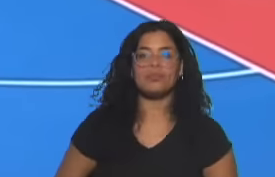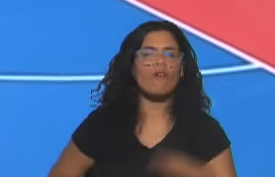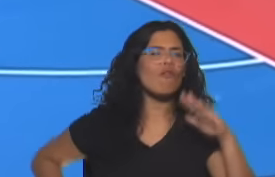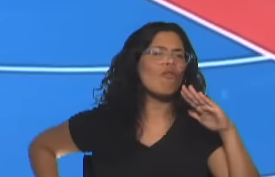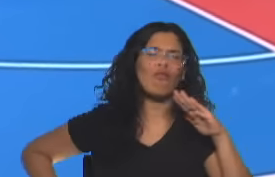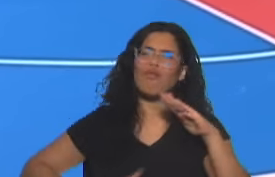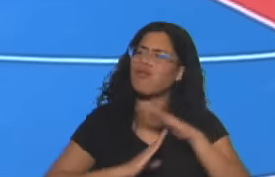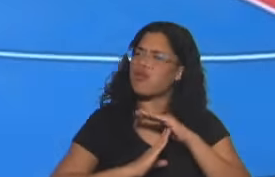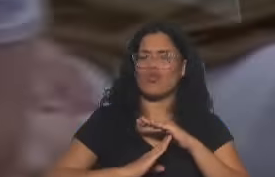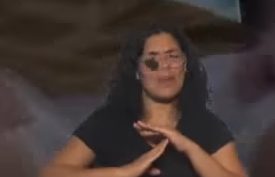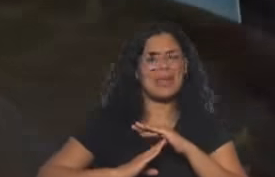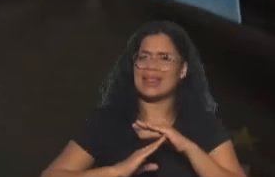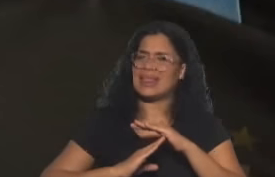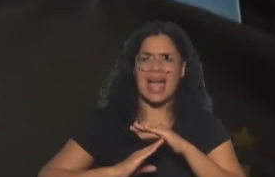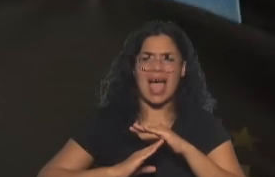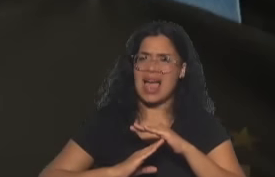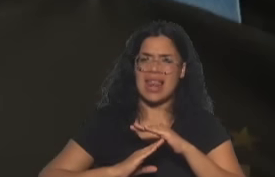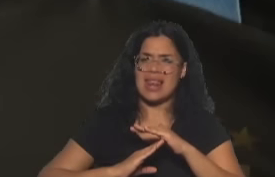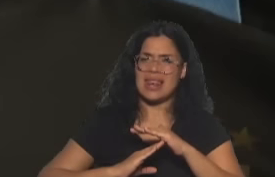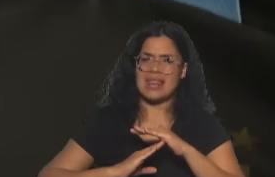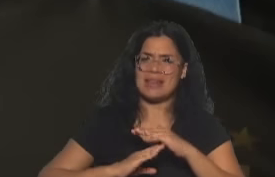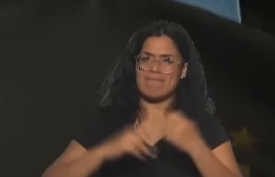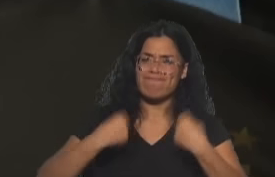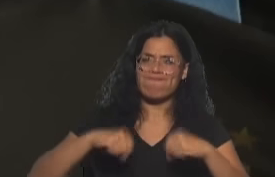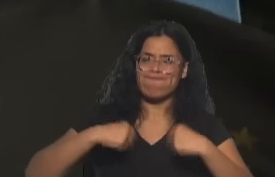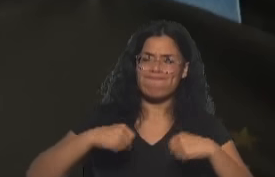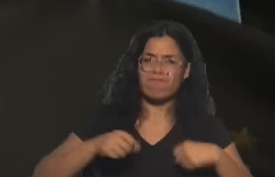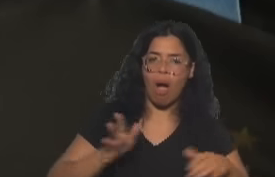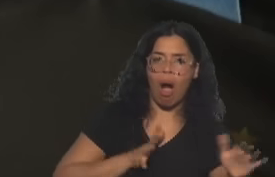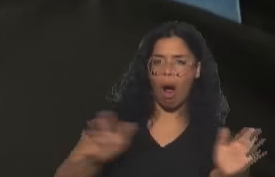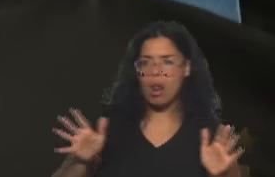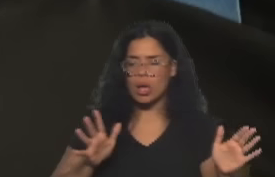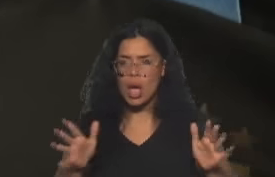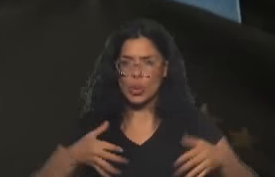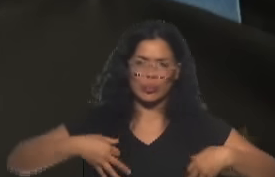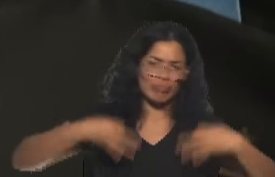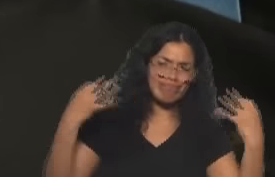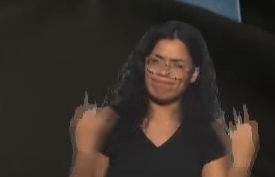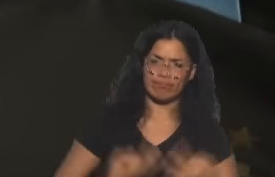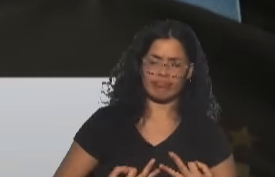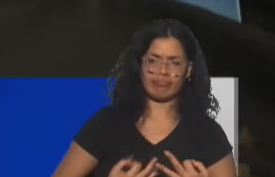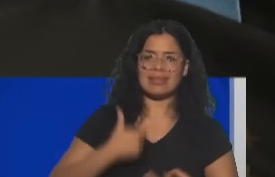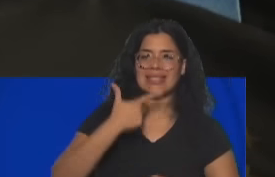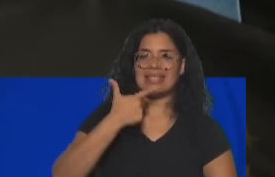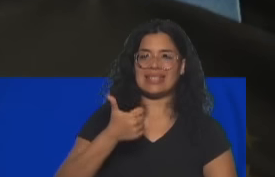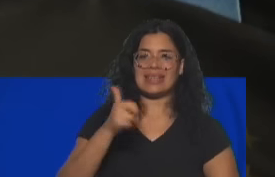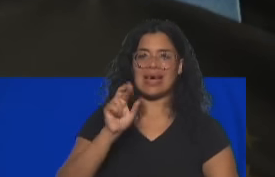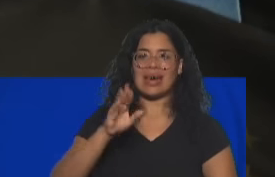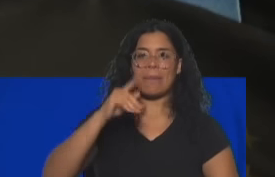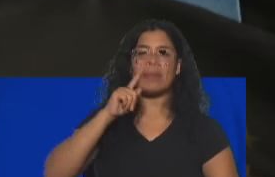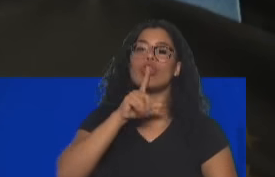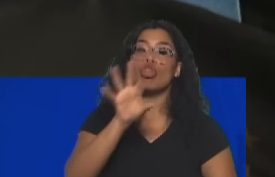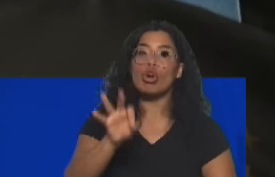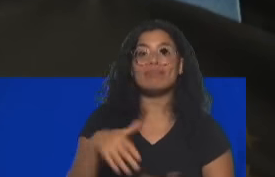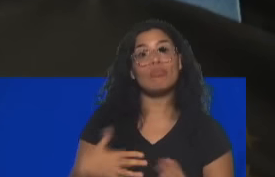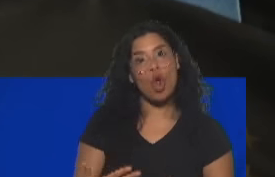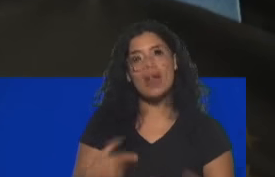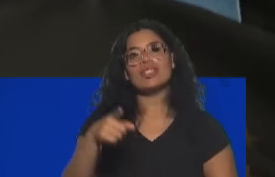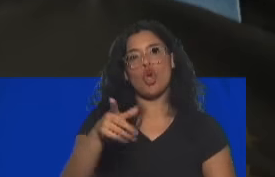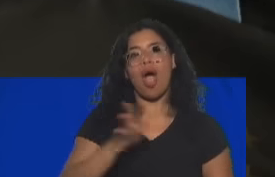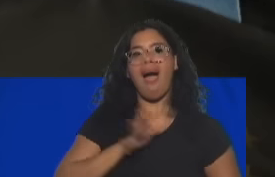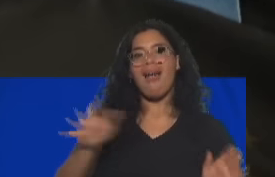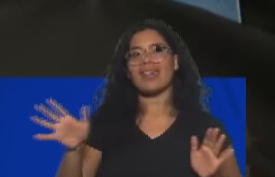el trabajo del arquero Sarmiento. Por eso el Dibu bancó